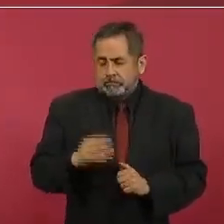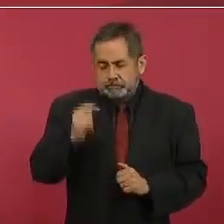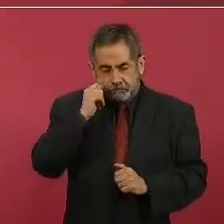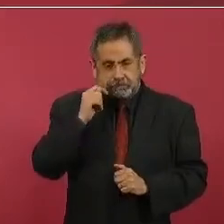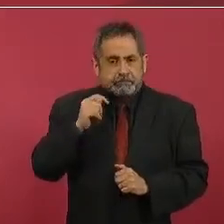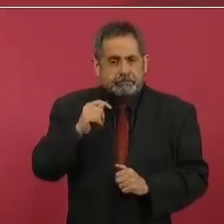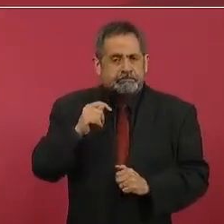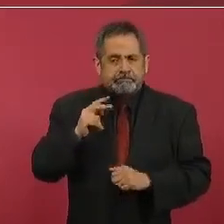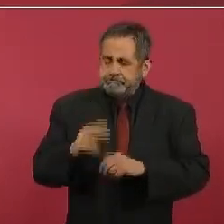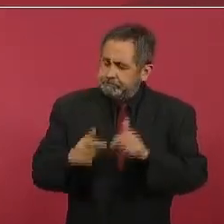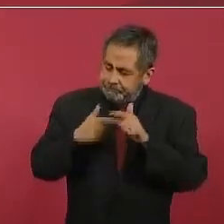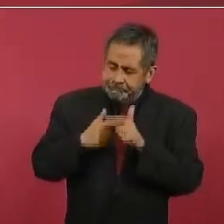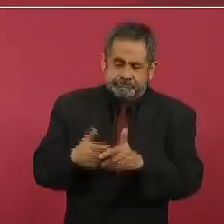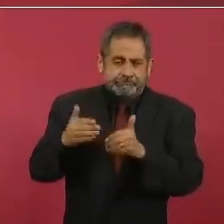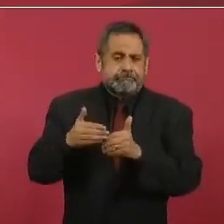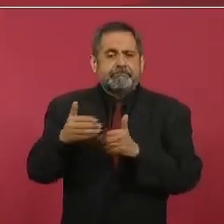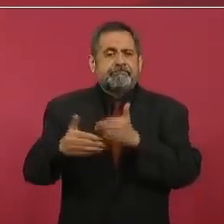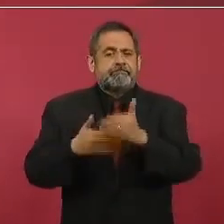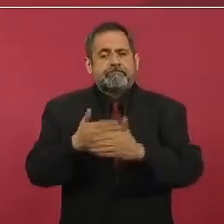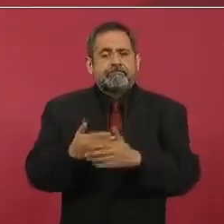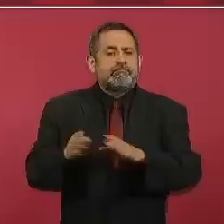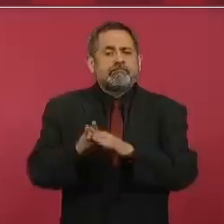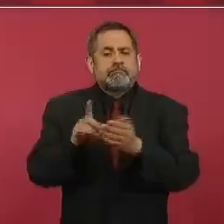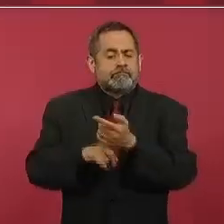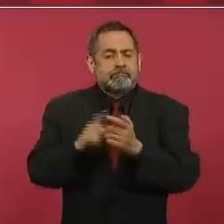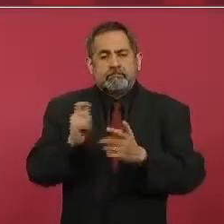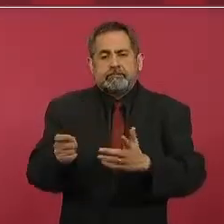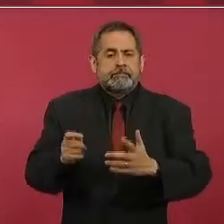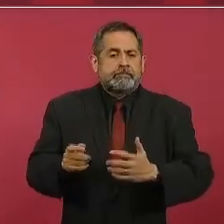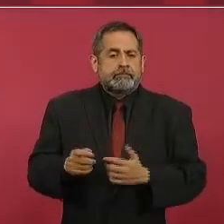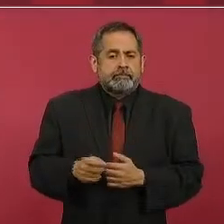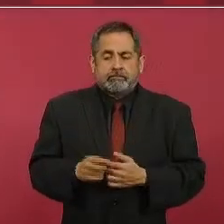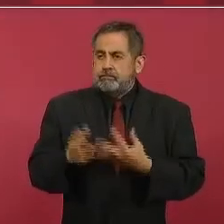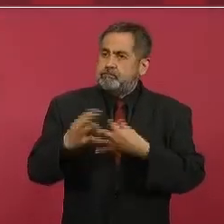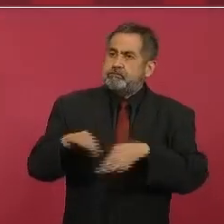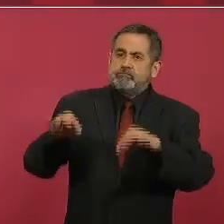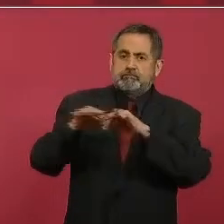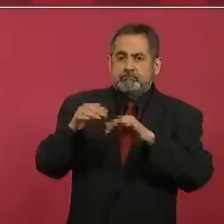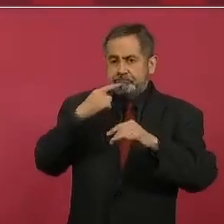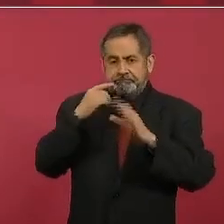vamos adelante y es algo inédito